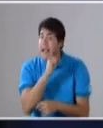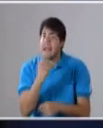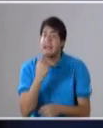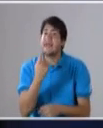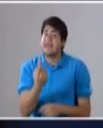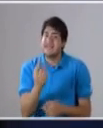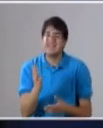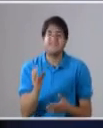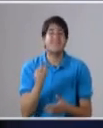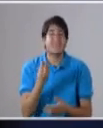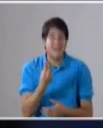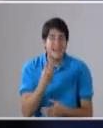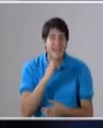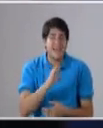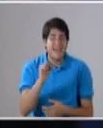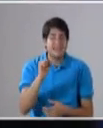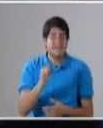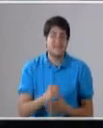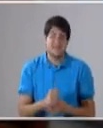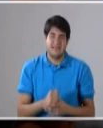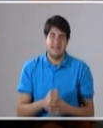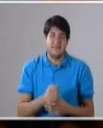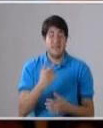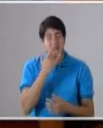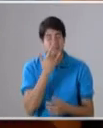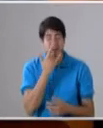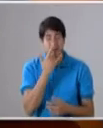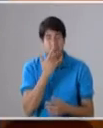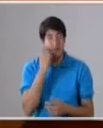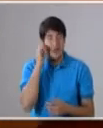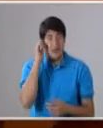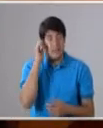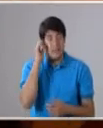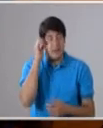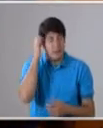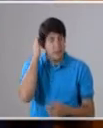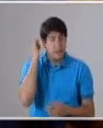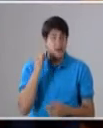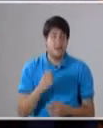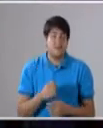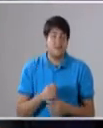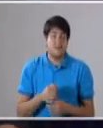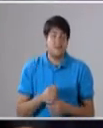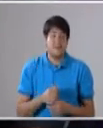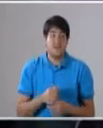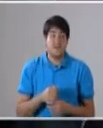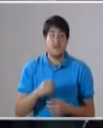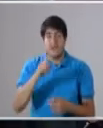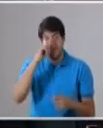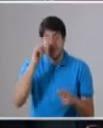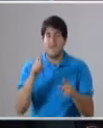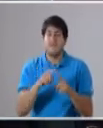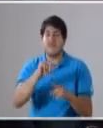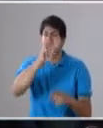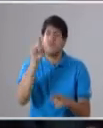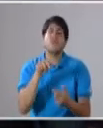que cantamos, lo que se dice, y perdóneme si incluso cuestionar